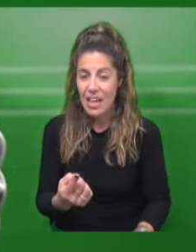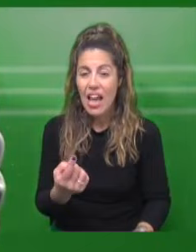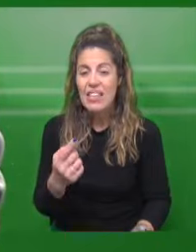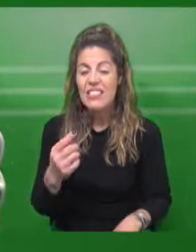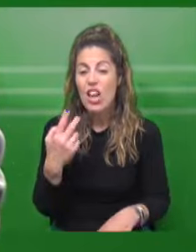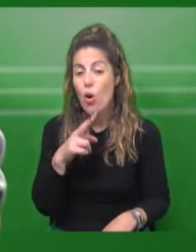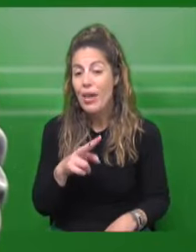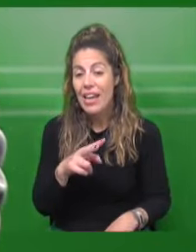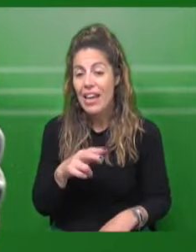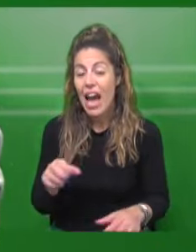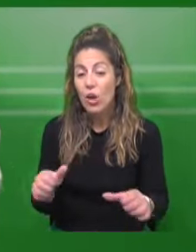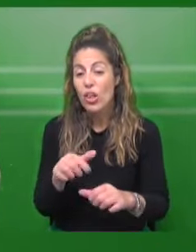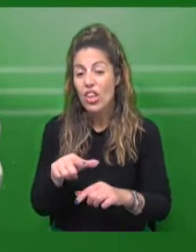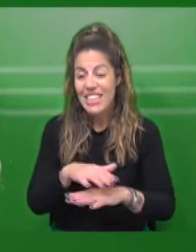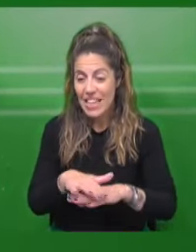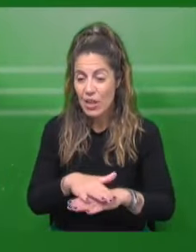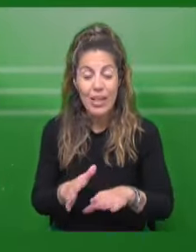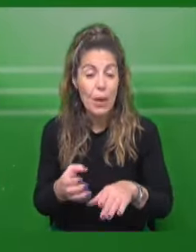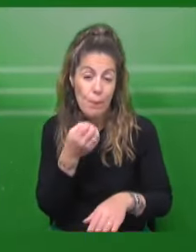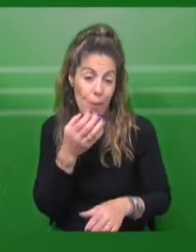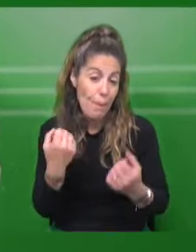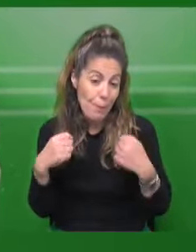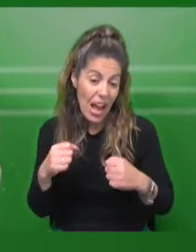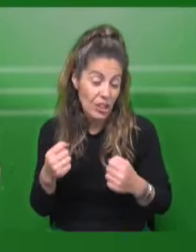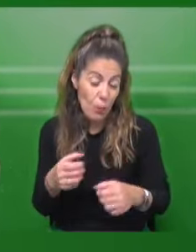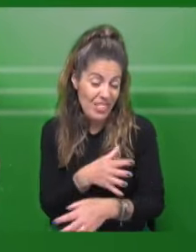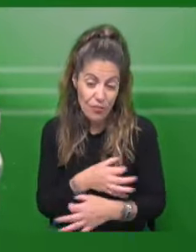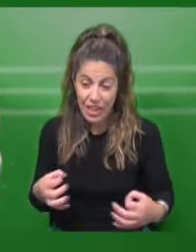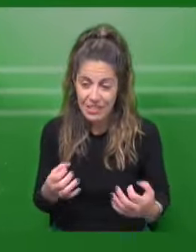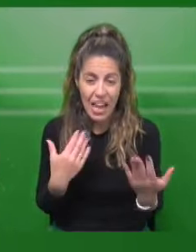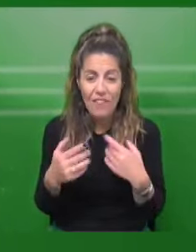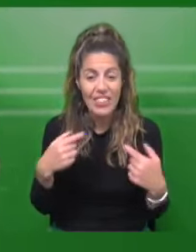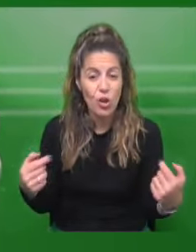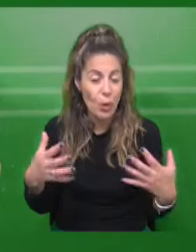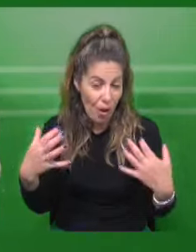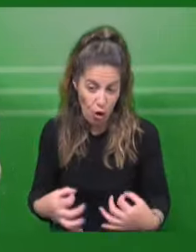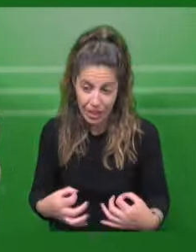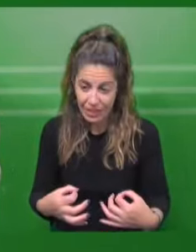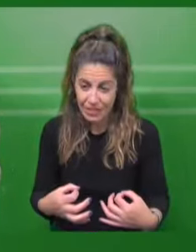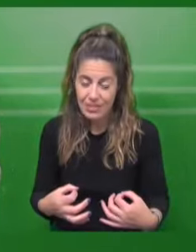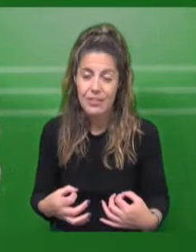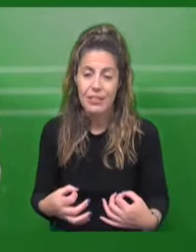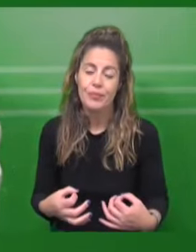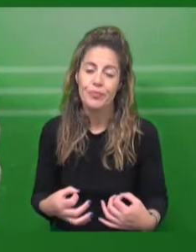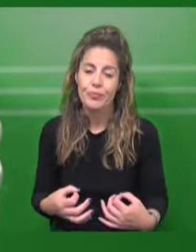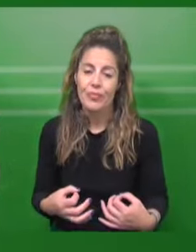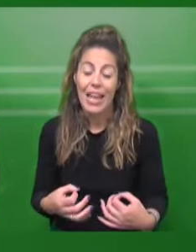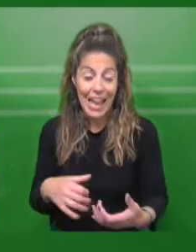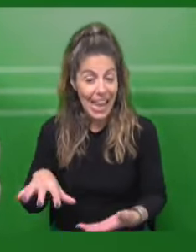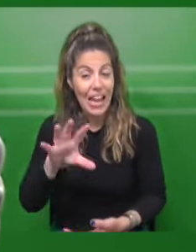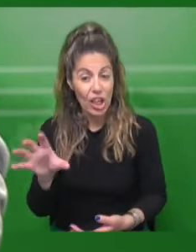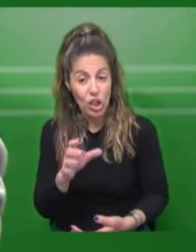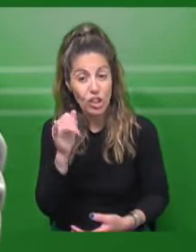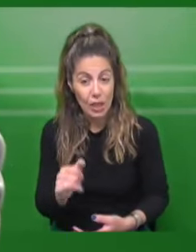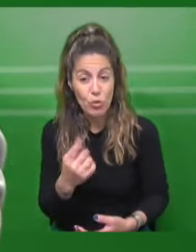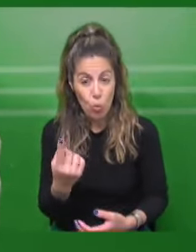actuando a ese nivel y son como mucho más prácticos más hablan de cosas más concretas no este y y en la región tenemos